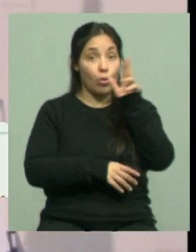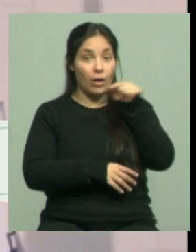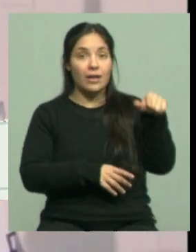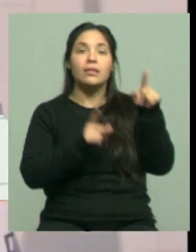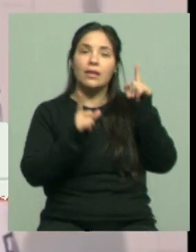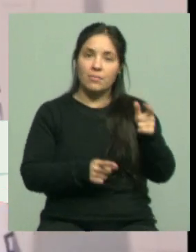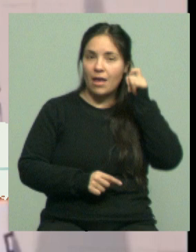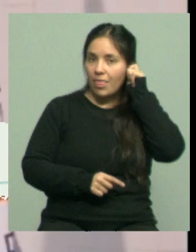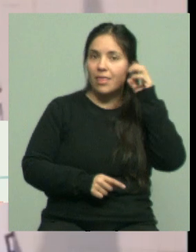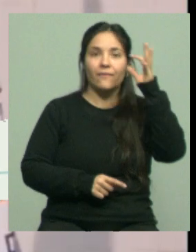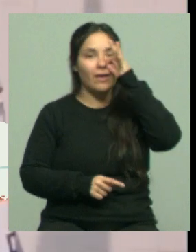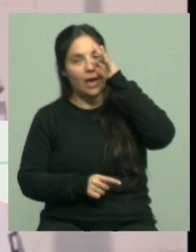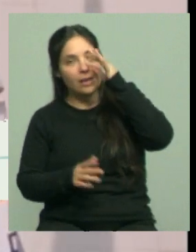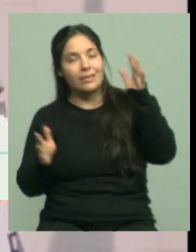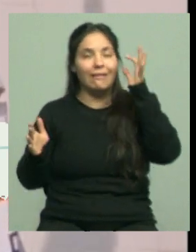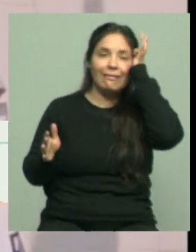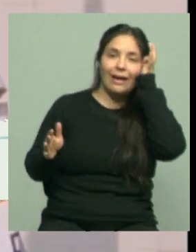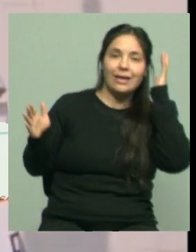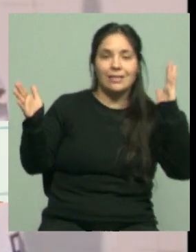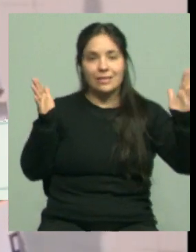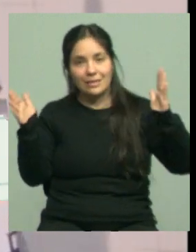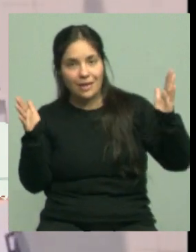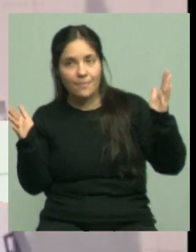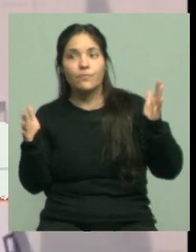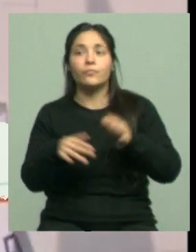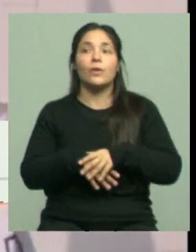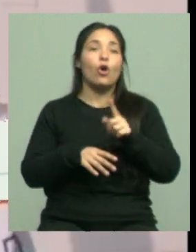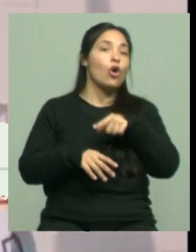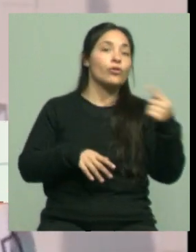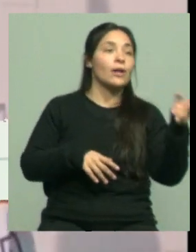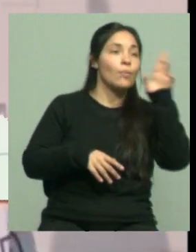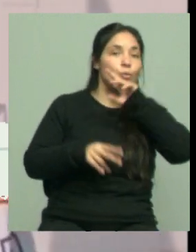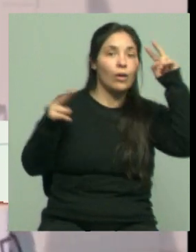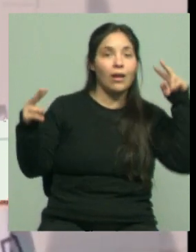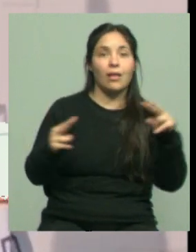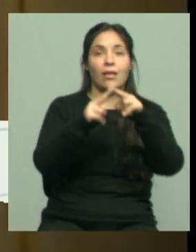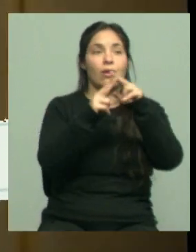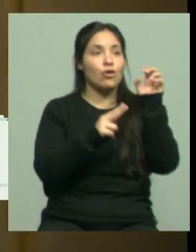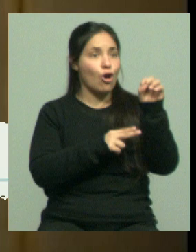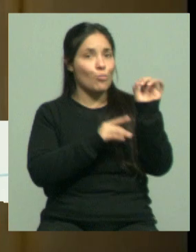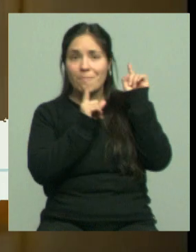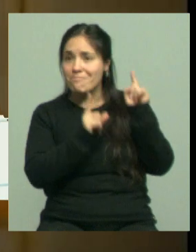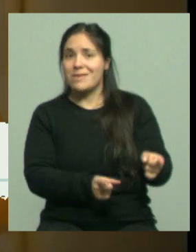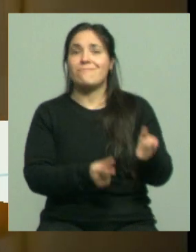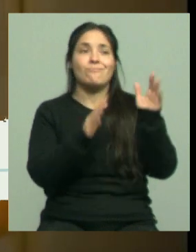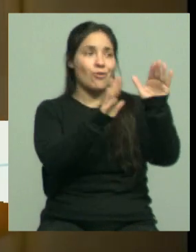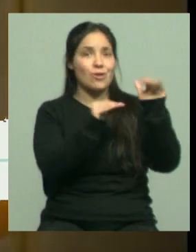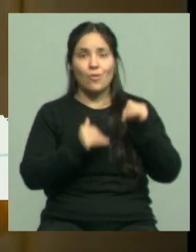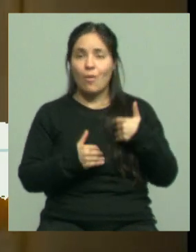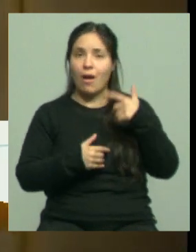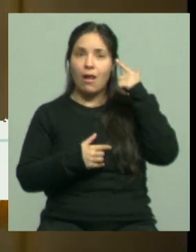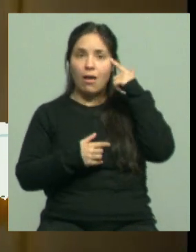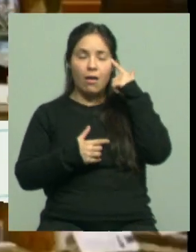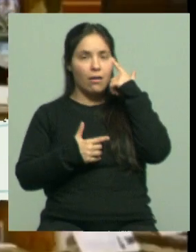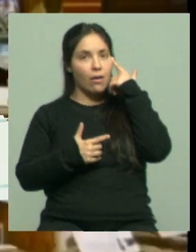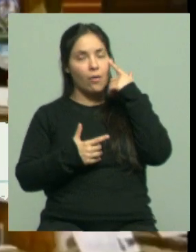sus 20, casi 30, se encuentra con otra mujer que tiene su mismo nombre y entra esto de la crisis existencial,